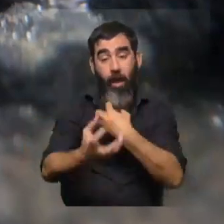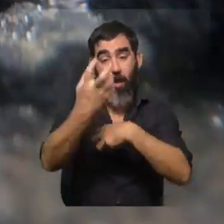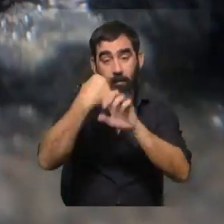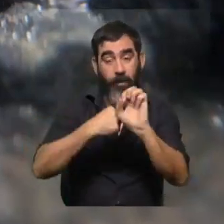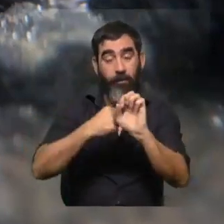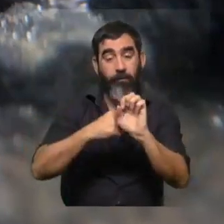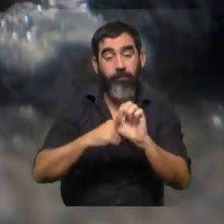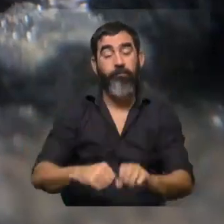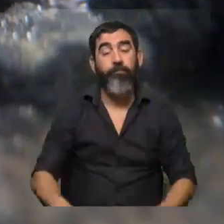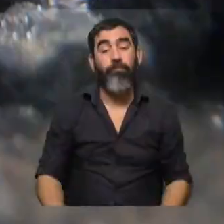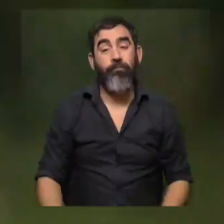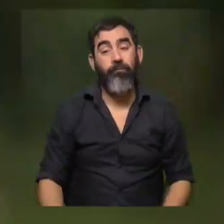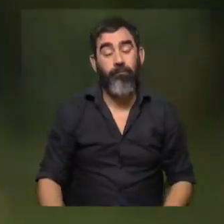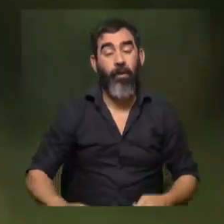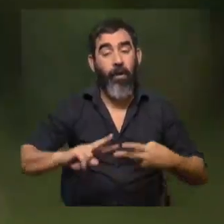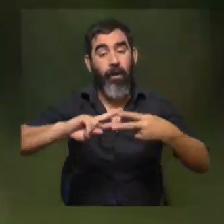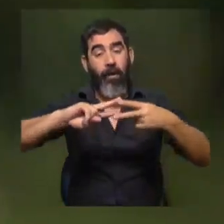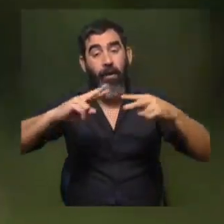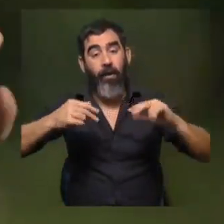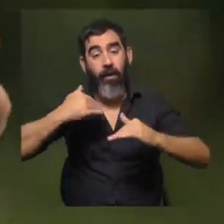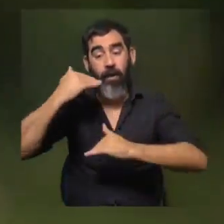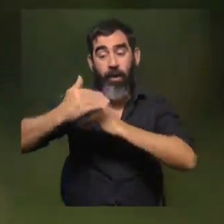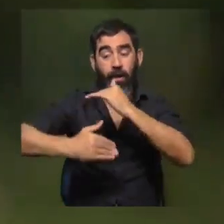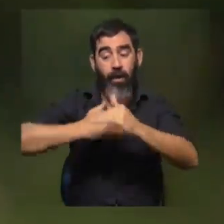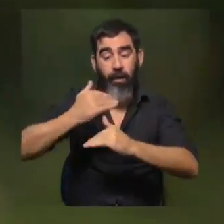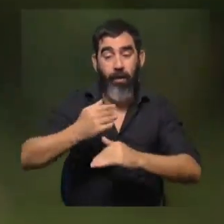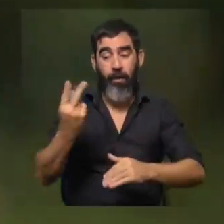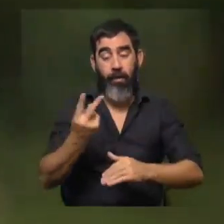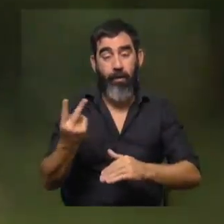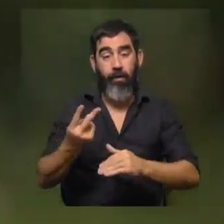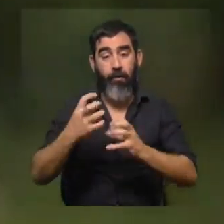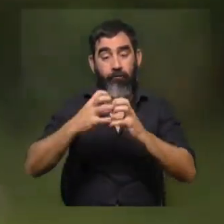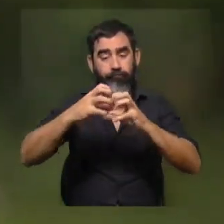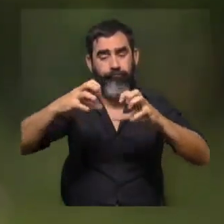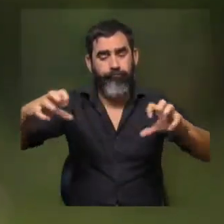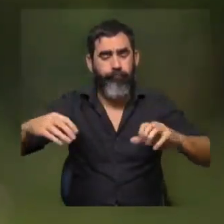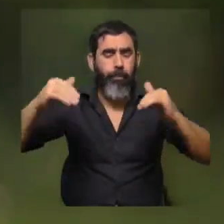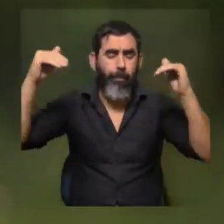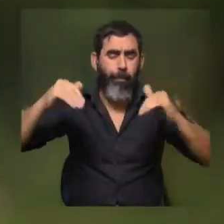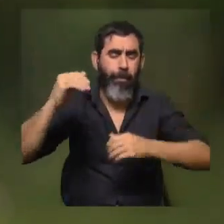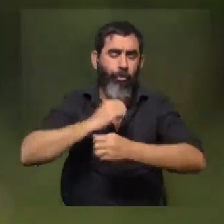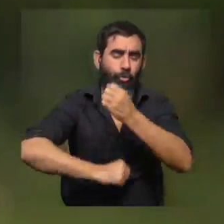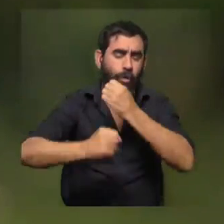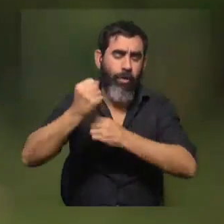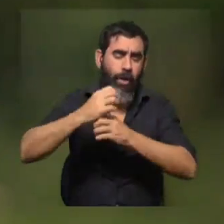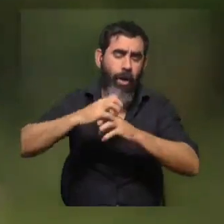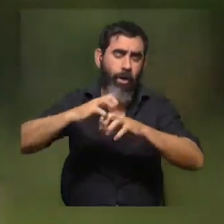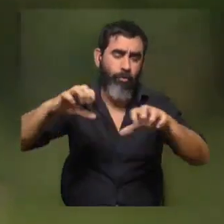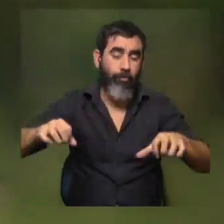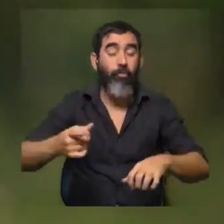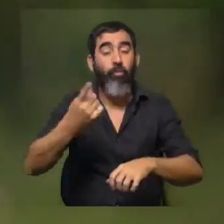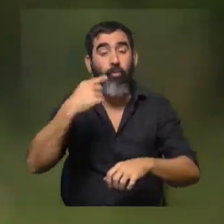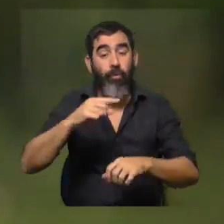las líneas, digamos, filogenéticas, evolutivas que dieron a uno y otro grupo se separaron hace cientos de millones de años. Entonces, por eso